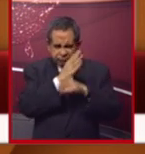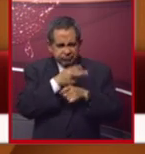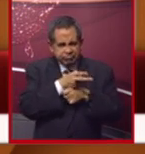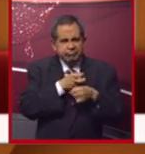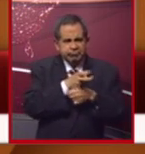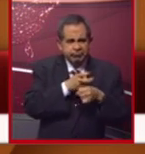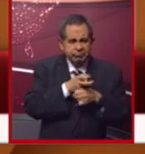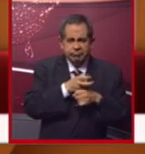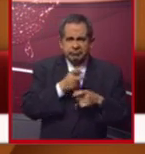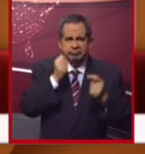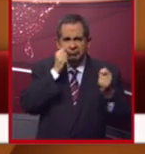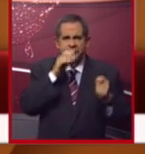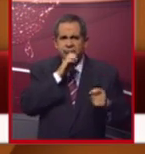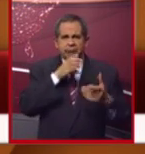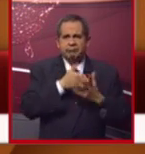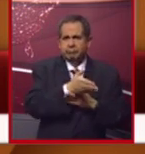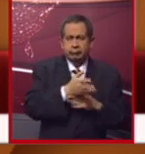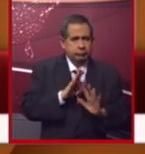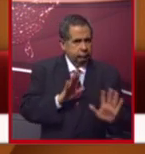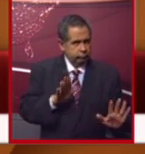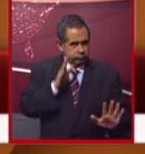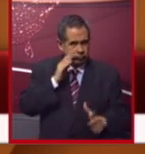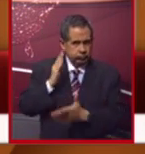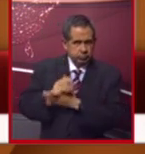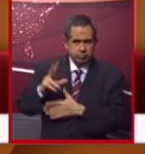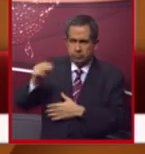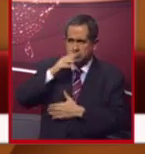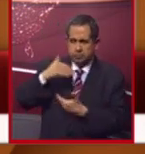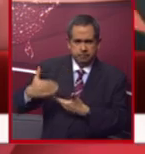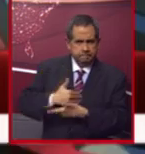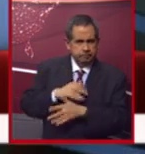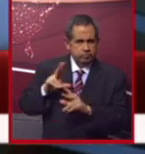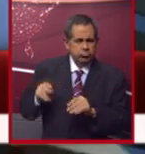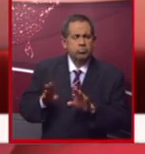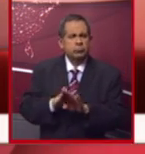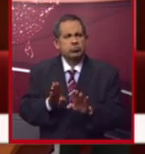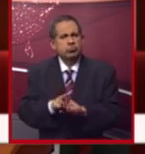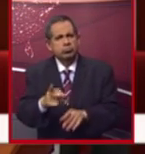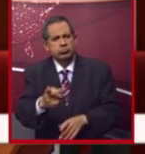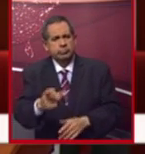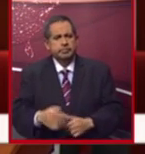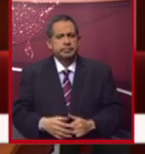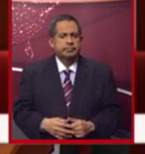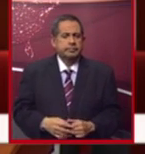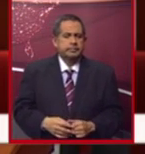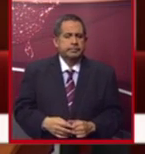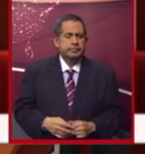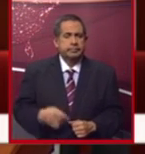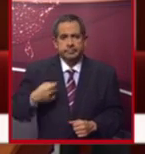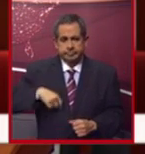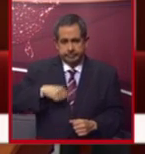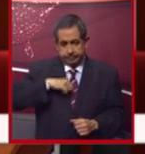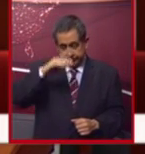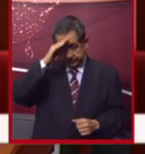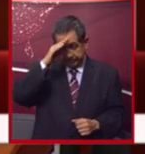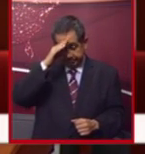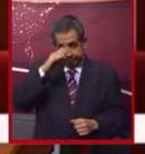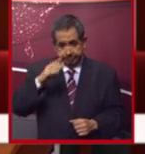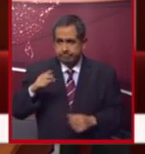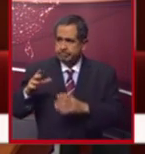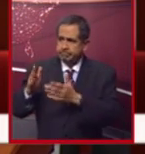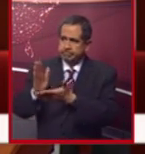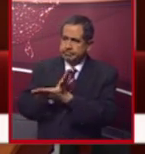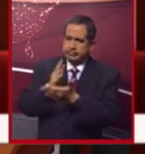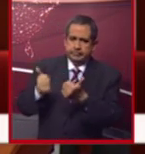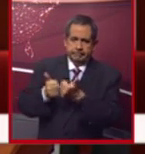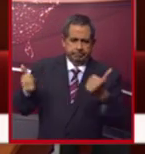mexicano y el Estado mexicano no haga mal uso de ellos? Porque sostenemos que la autonomía de los órganos